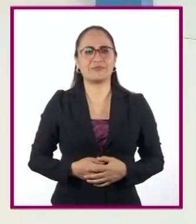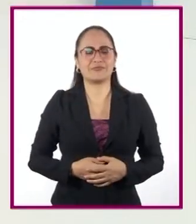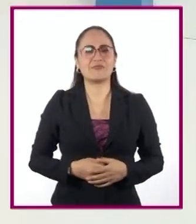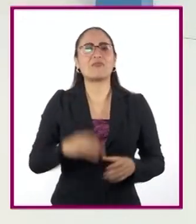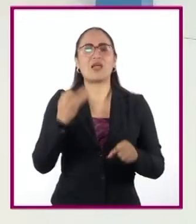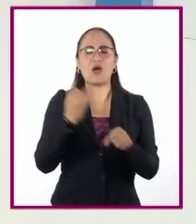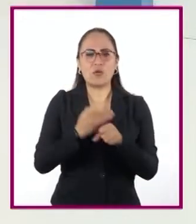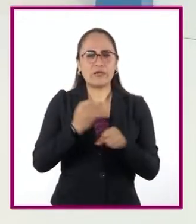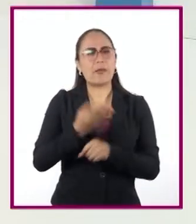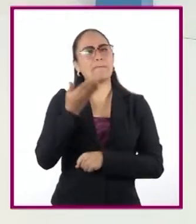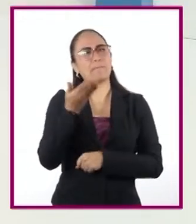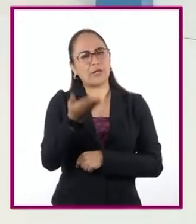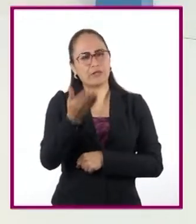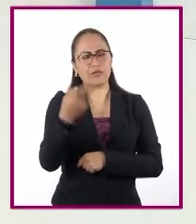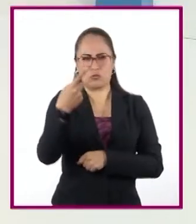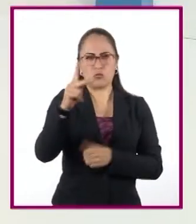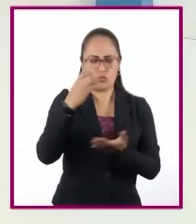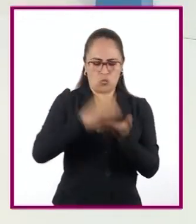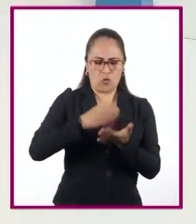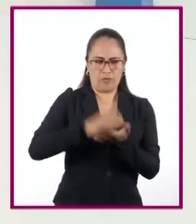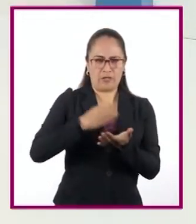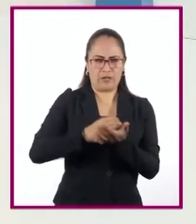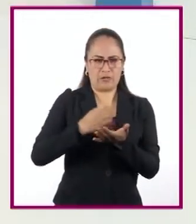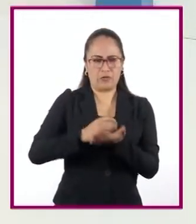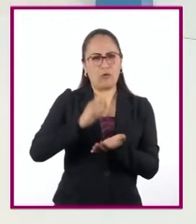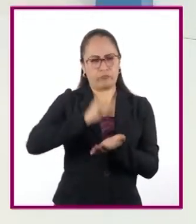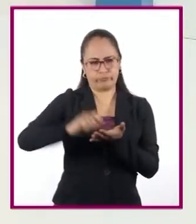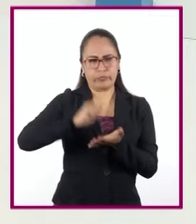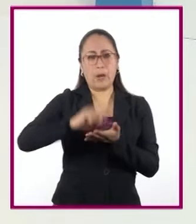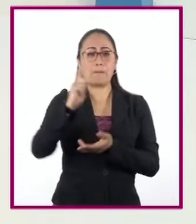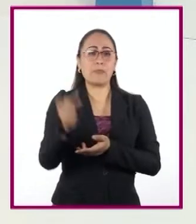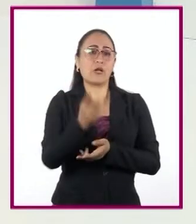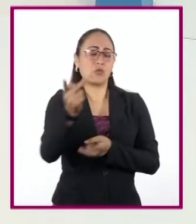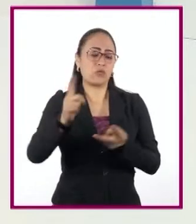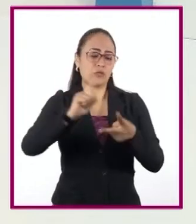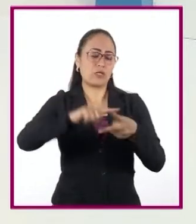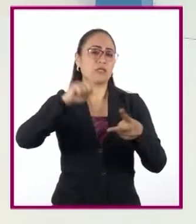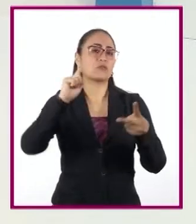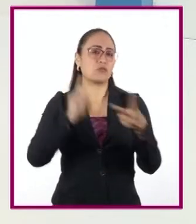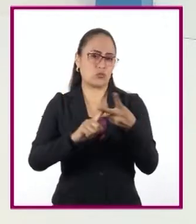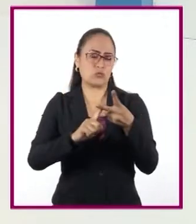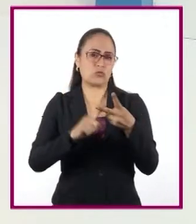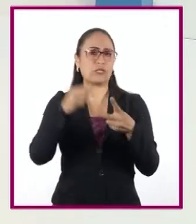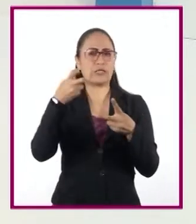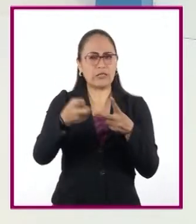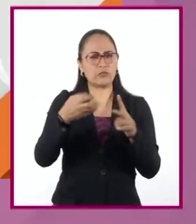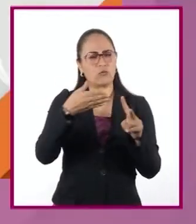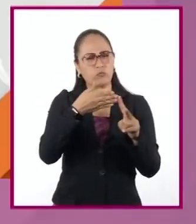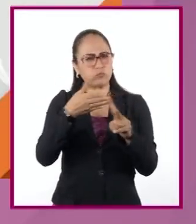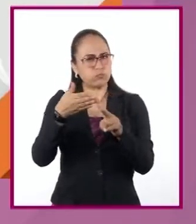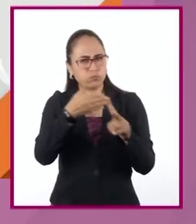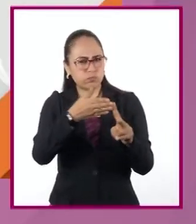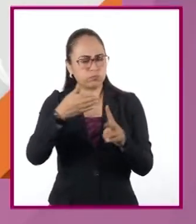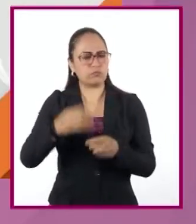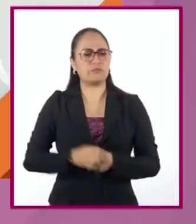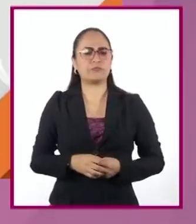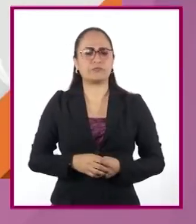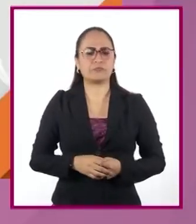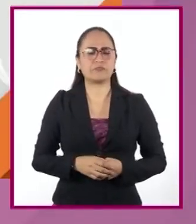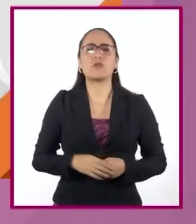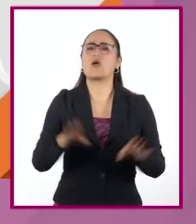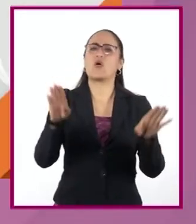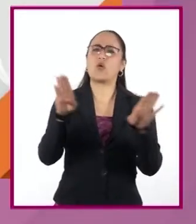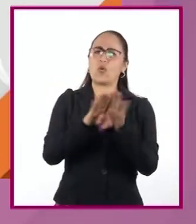voy a pedir que anoten en su cuaderno las siguientes 2 preguntas que nos permitirán guiarnos.